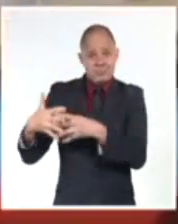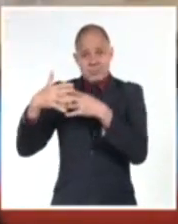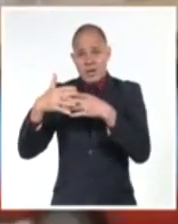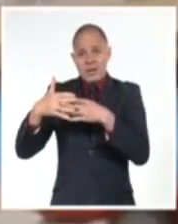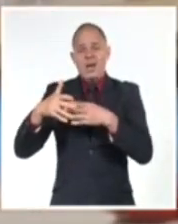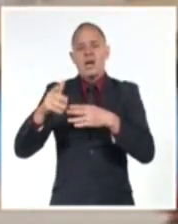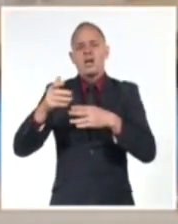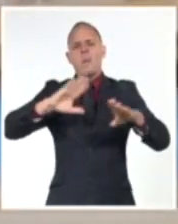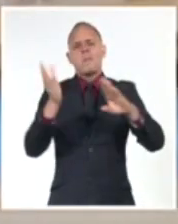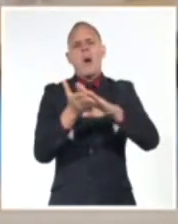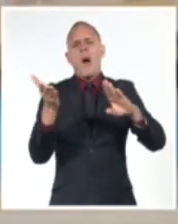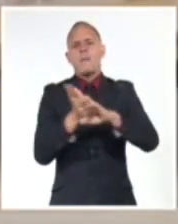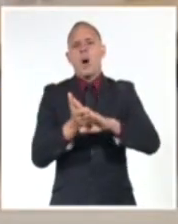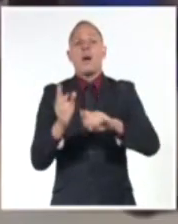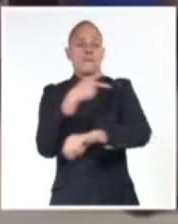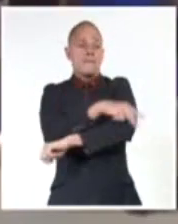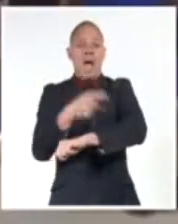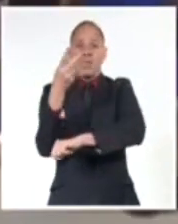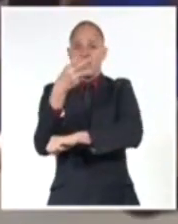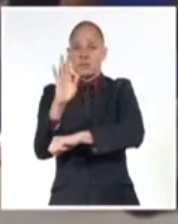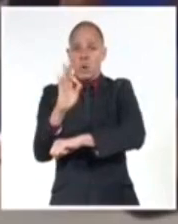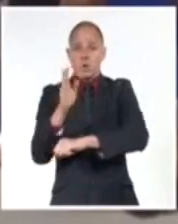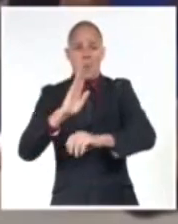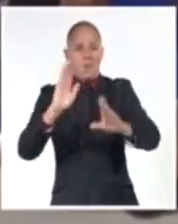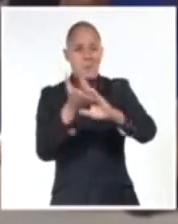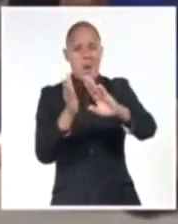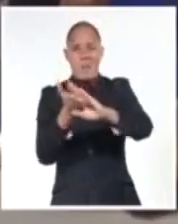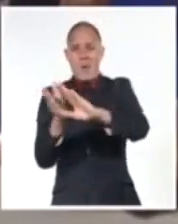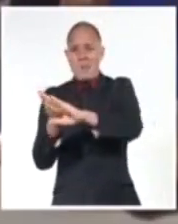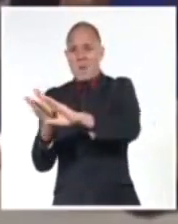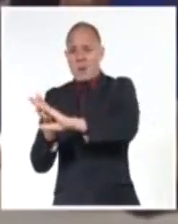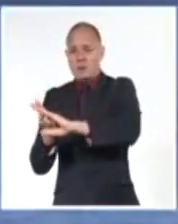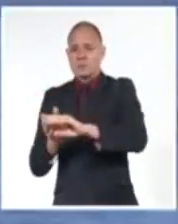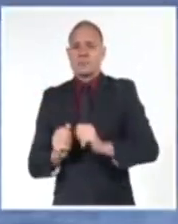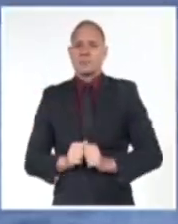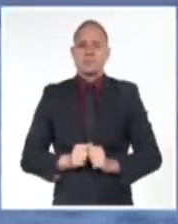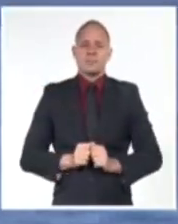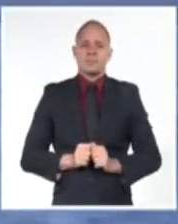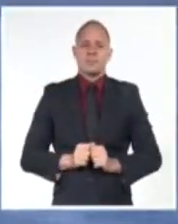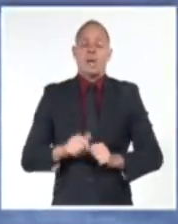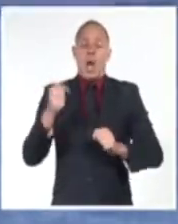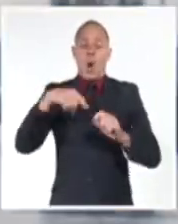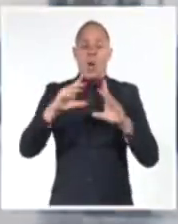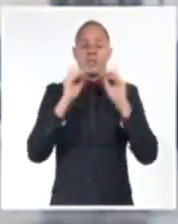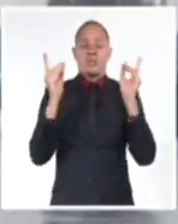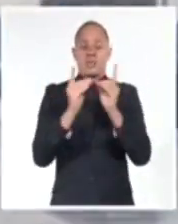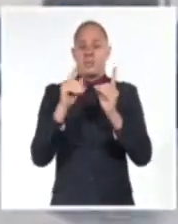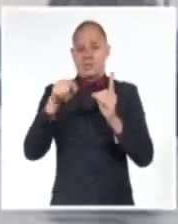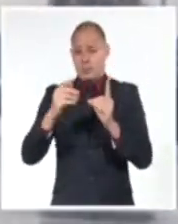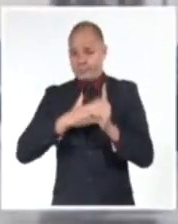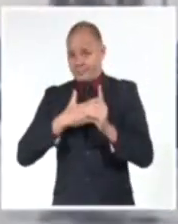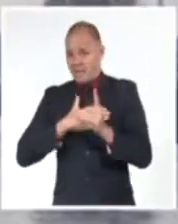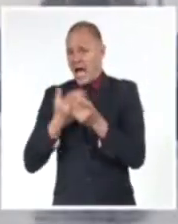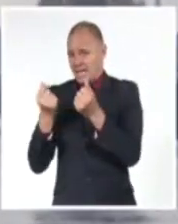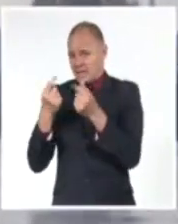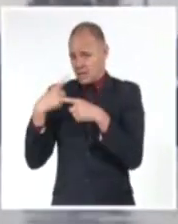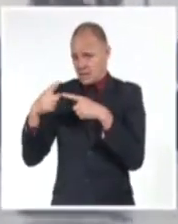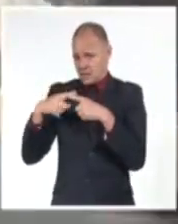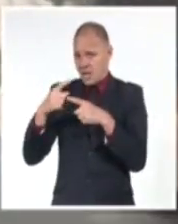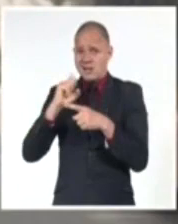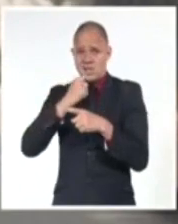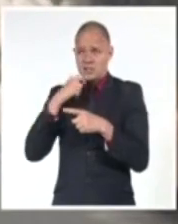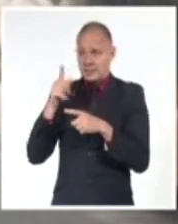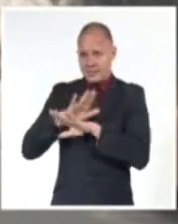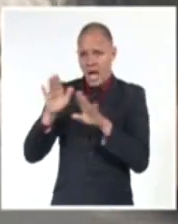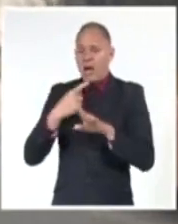países. No obstante, la Oficina para el Control de Activos Extranjeros, OFAC, del Departamento del Tesoro, eleva a 50